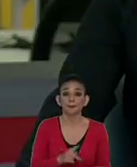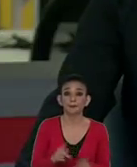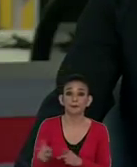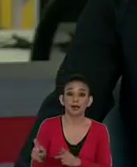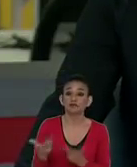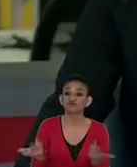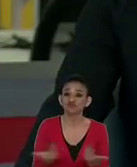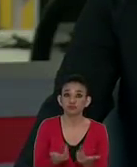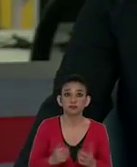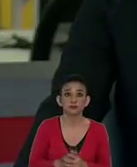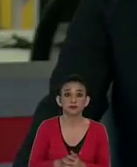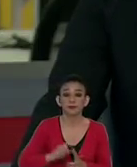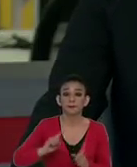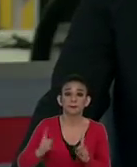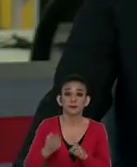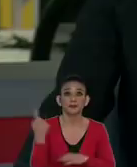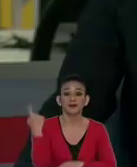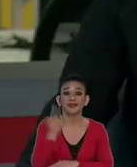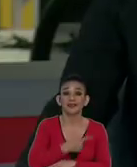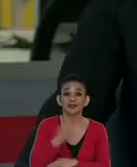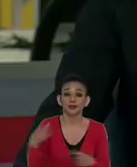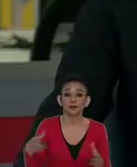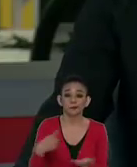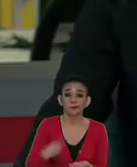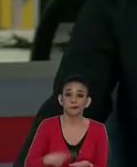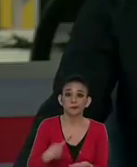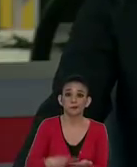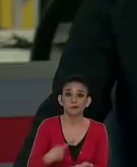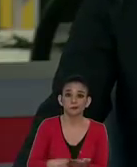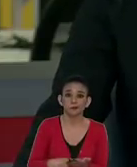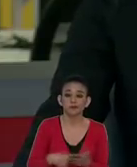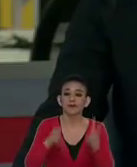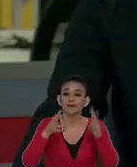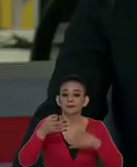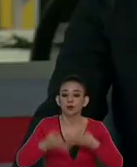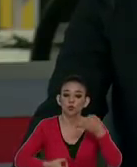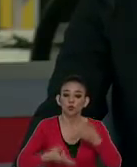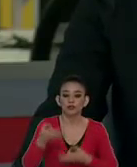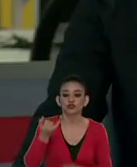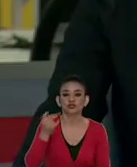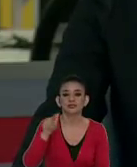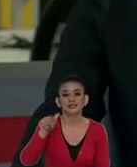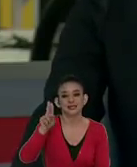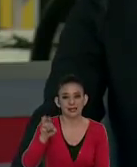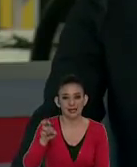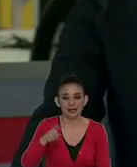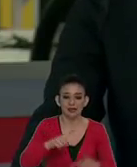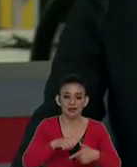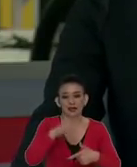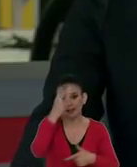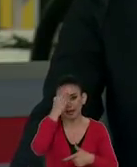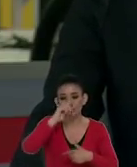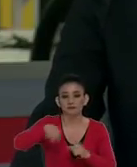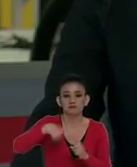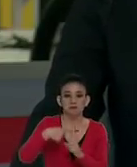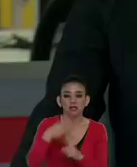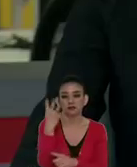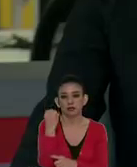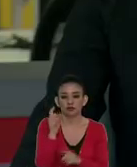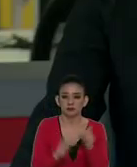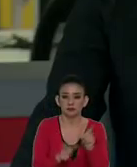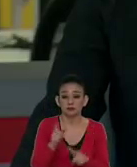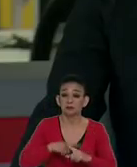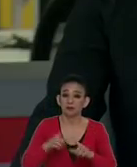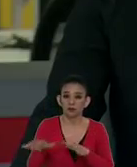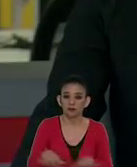del primer día de audiencia en el caso Zingue, que involucra a Jorge Glass y otras 14 personas. La diligencia fue suspendida